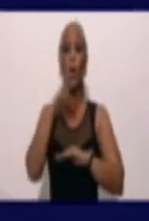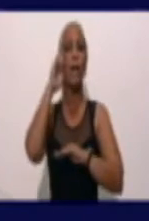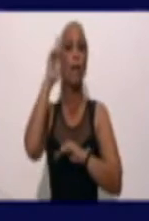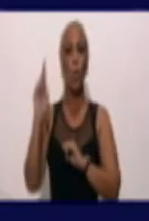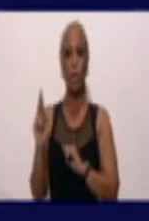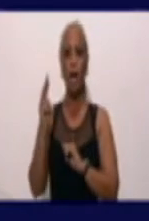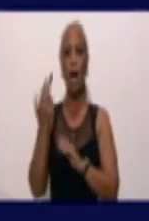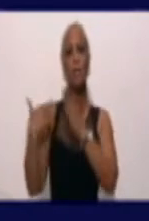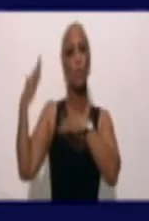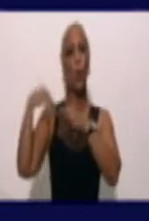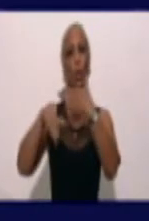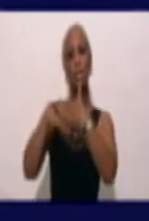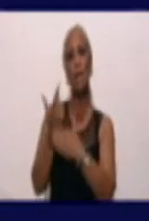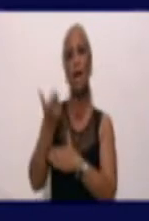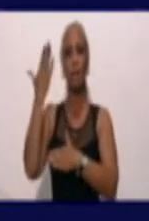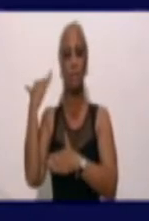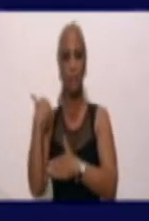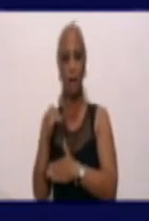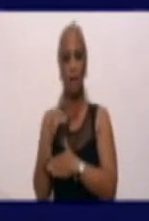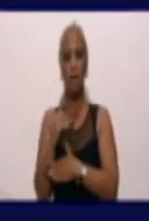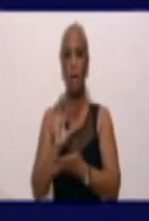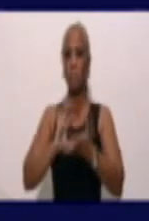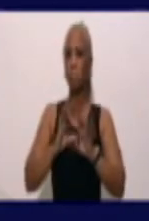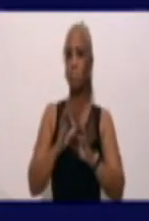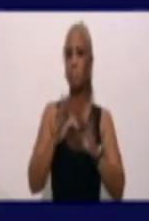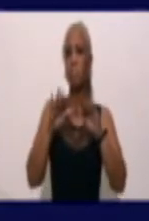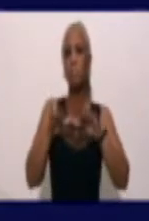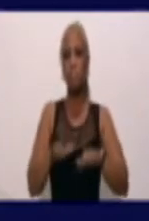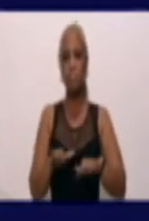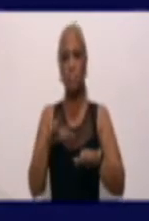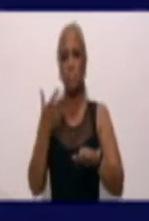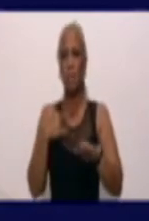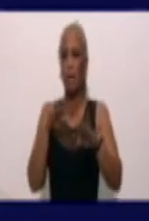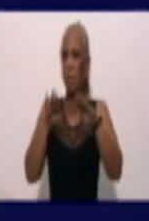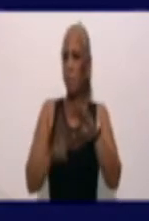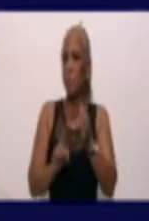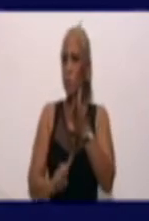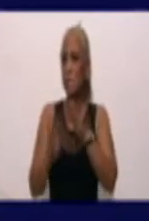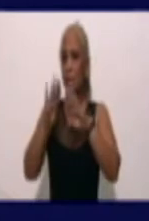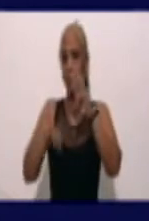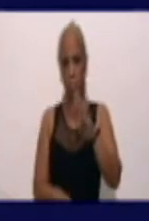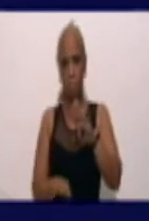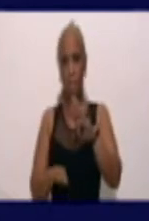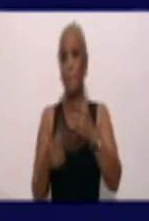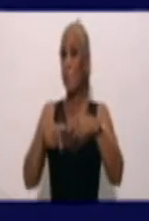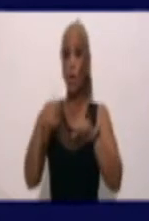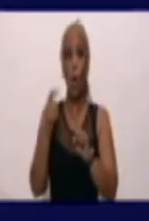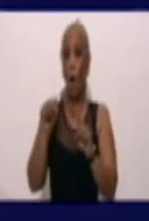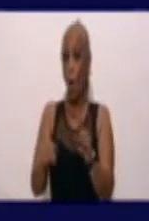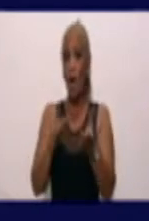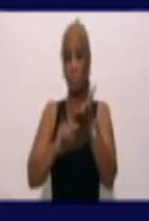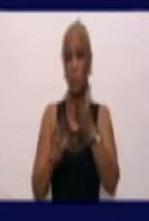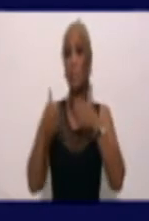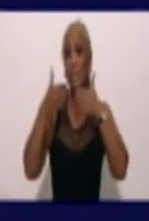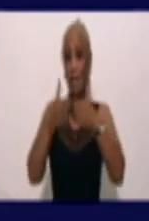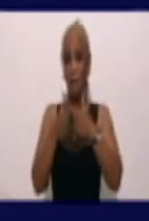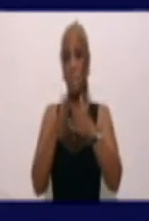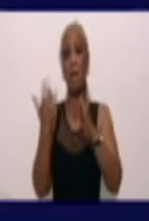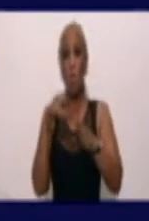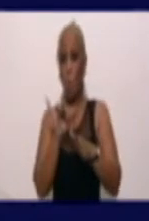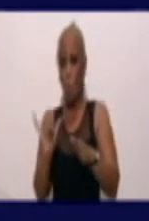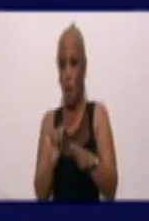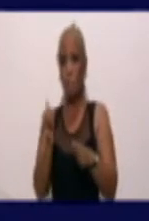hace unos días atrás Granma era de las que menor índice de positividad tenía, ya no es así. Ya Granma es una de las provincias también